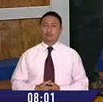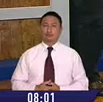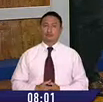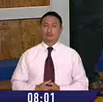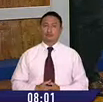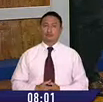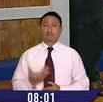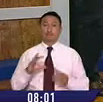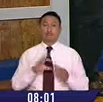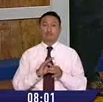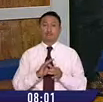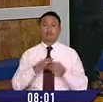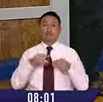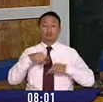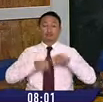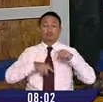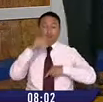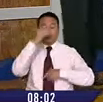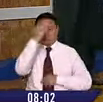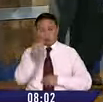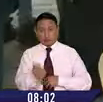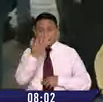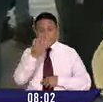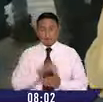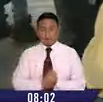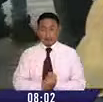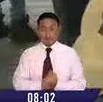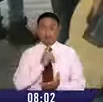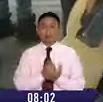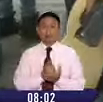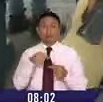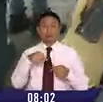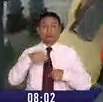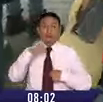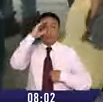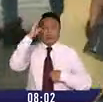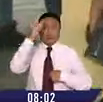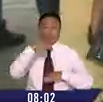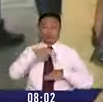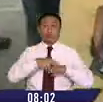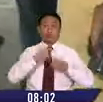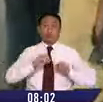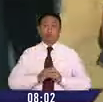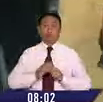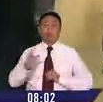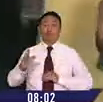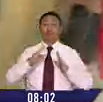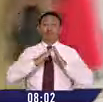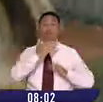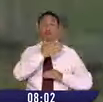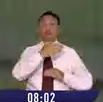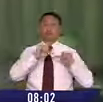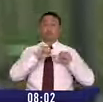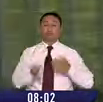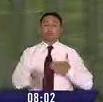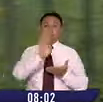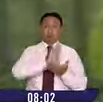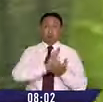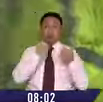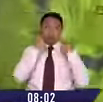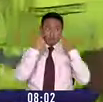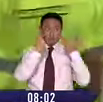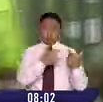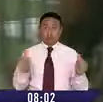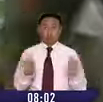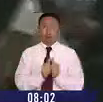Compañeros en estudios, amigos en casa, muy buenos días. Así es, la Policía Nacional custodia el Palacio Legislativo junto a las Fuerzas